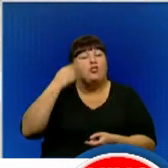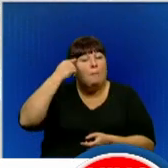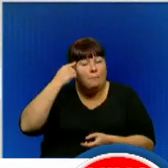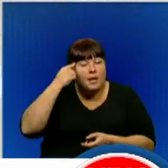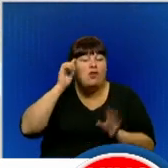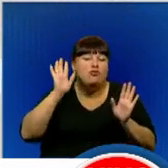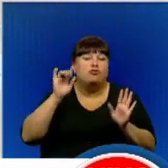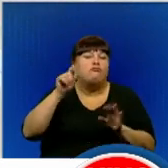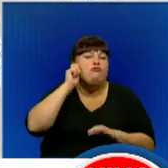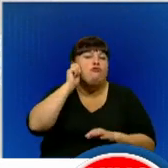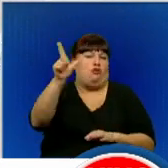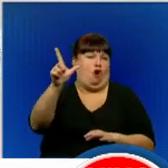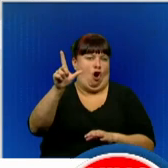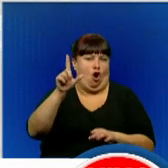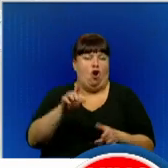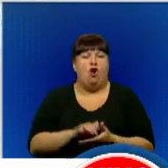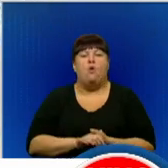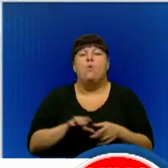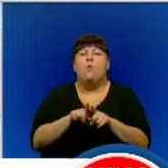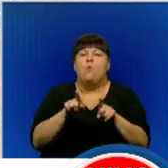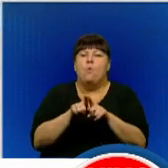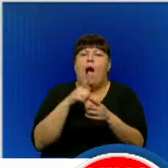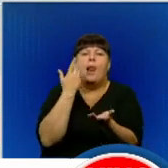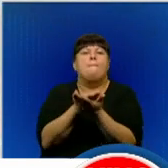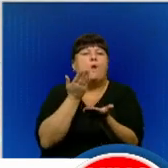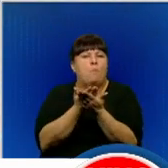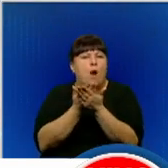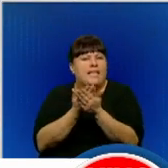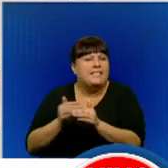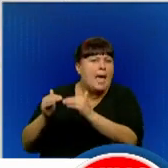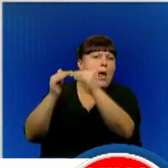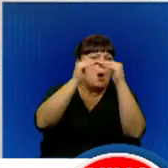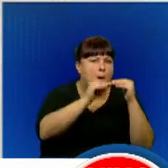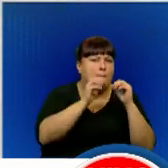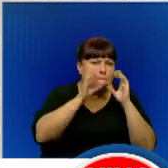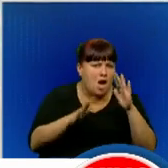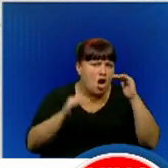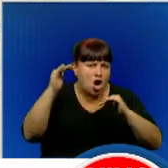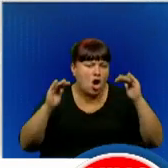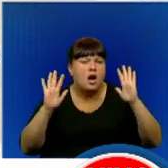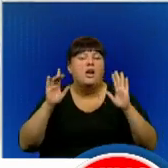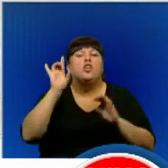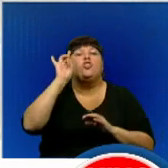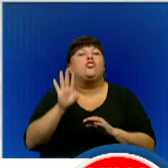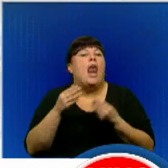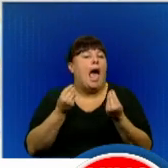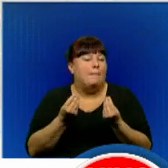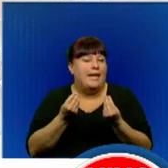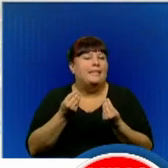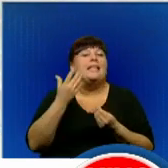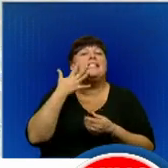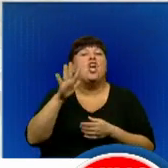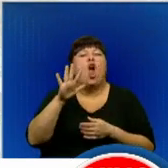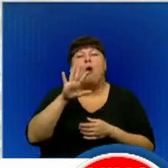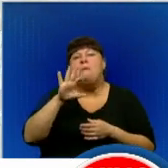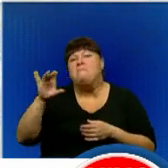estamos logrando una propuesta equitativa que solamente va a implicar para cinco mil